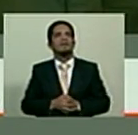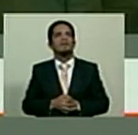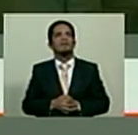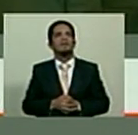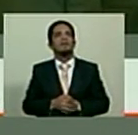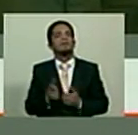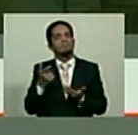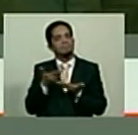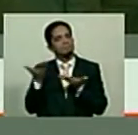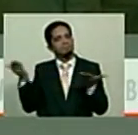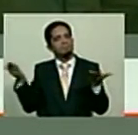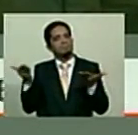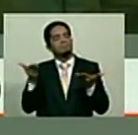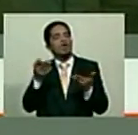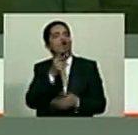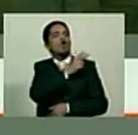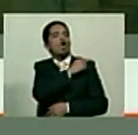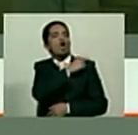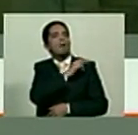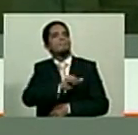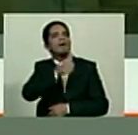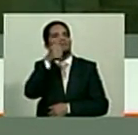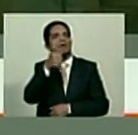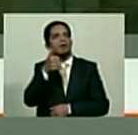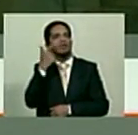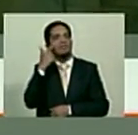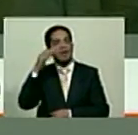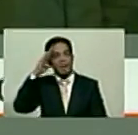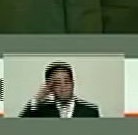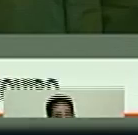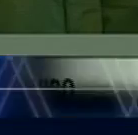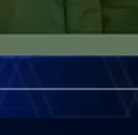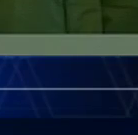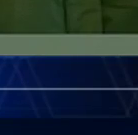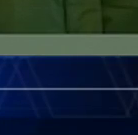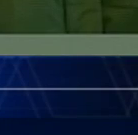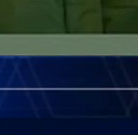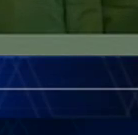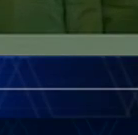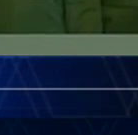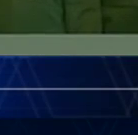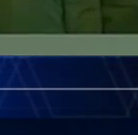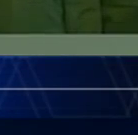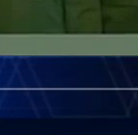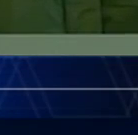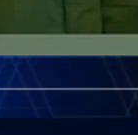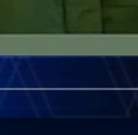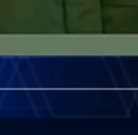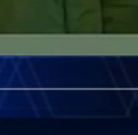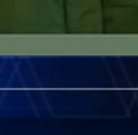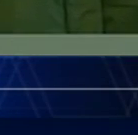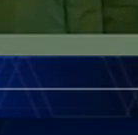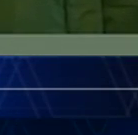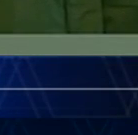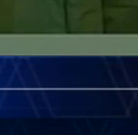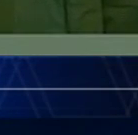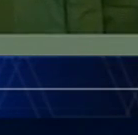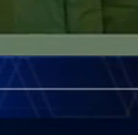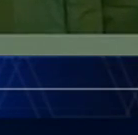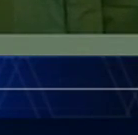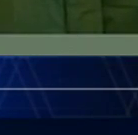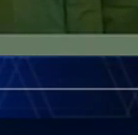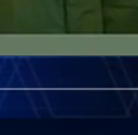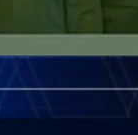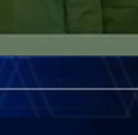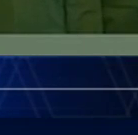compañeros, comandantes de componentes de la milicia bolivariana, viceministros, inspector, contralor, comandante de la